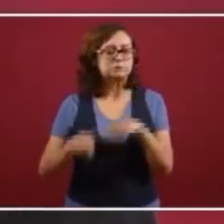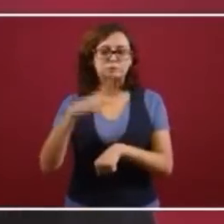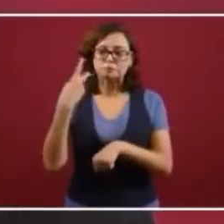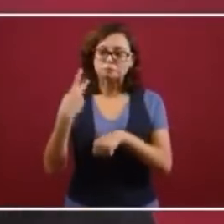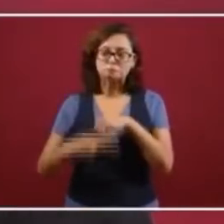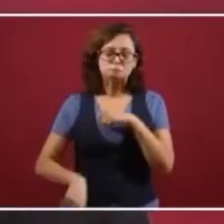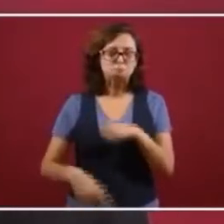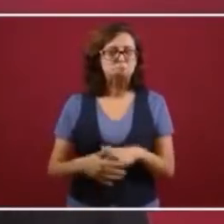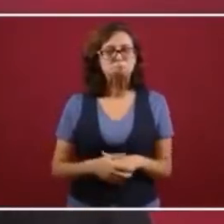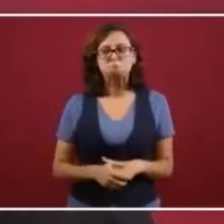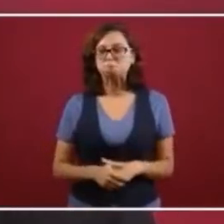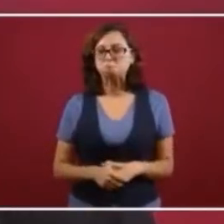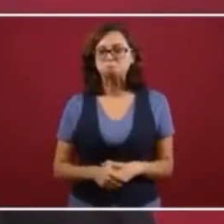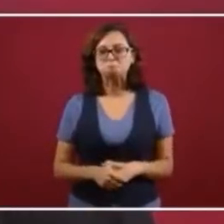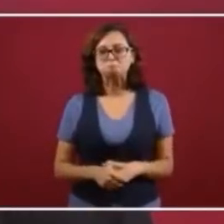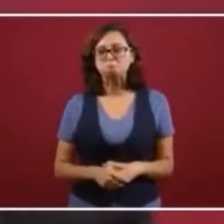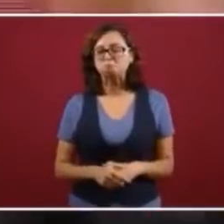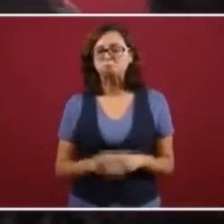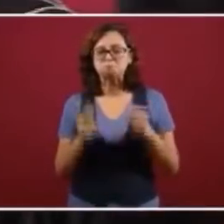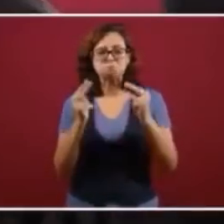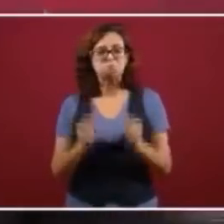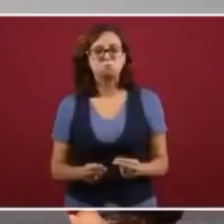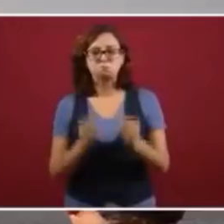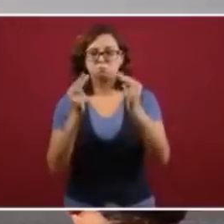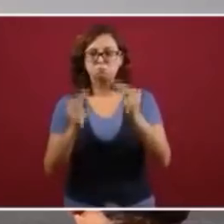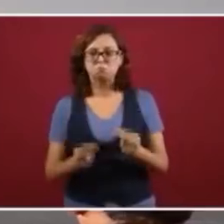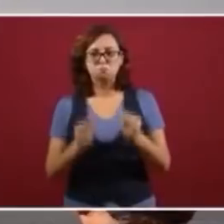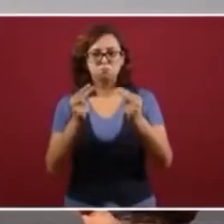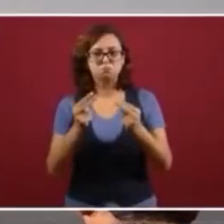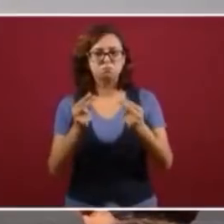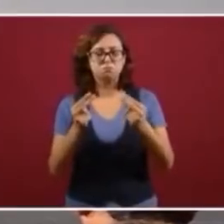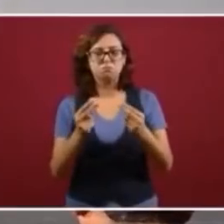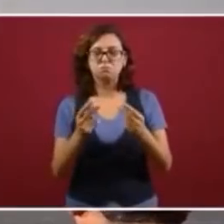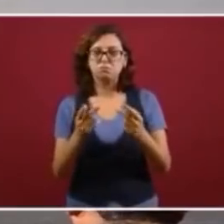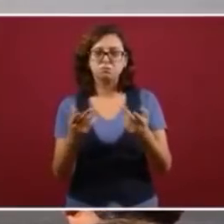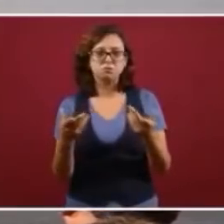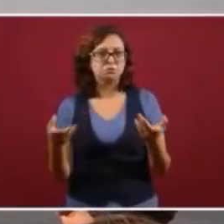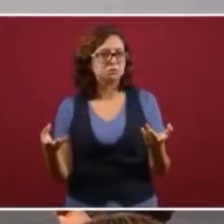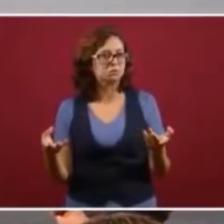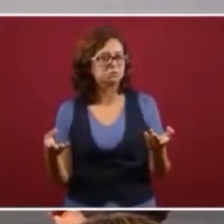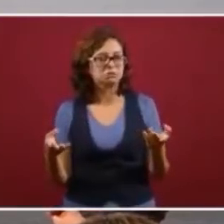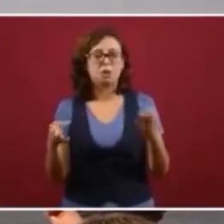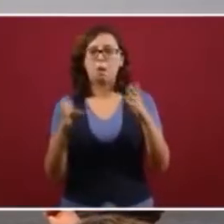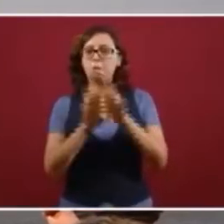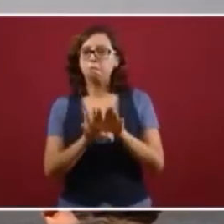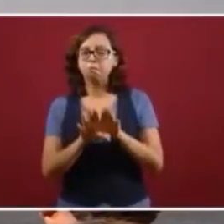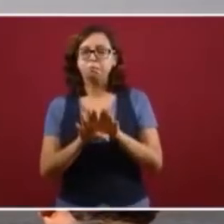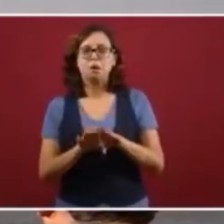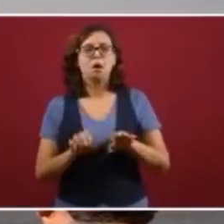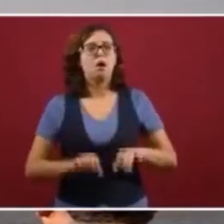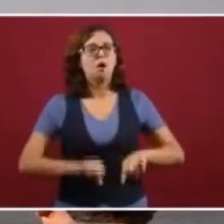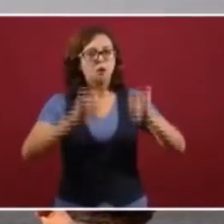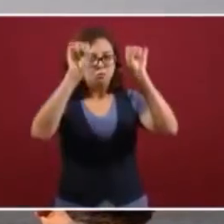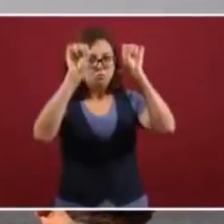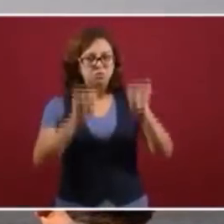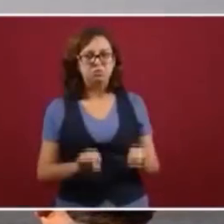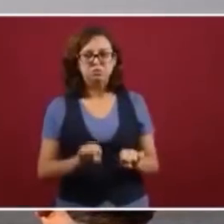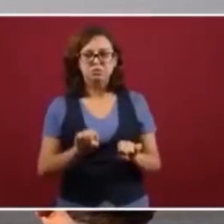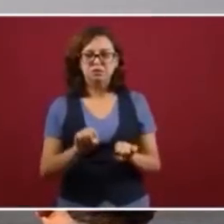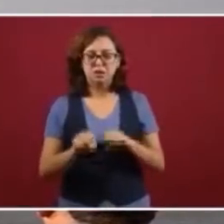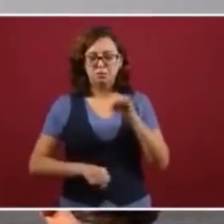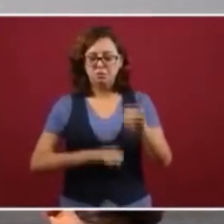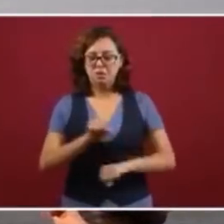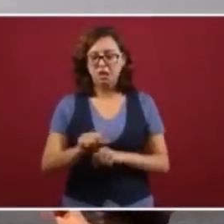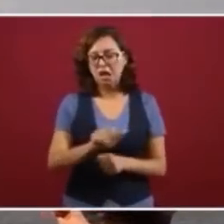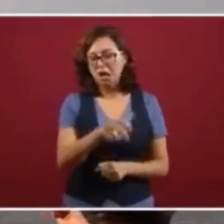cerrar los comercios, y bajaban las cortinas así, en las imágenes, se caían las bicicletas,